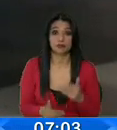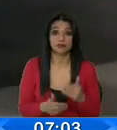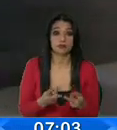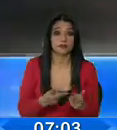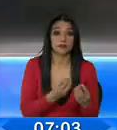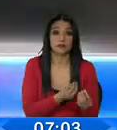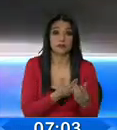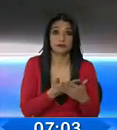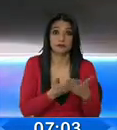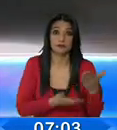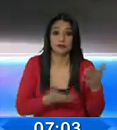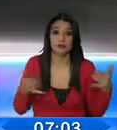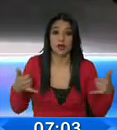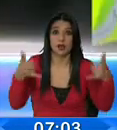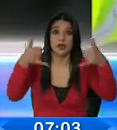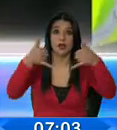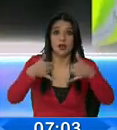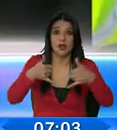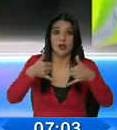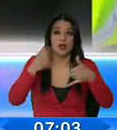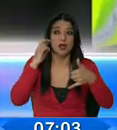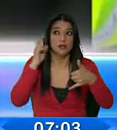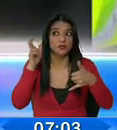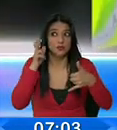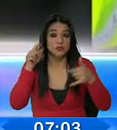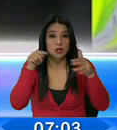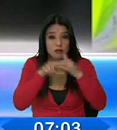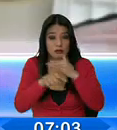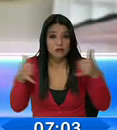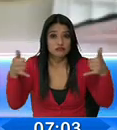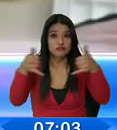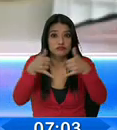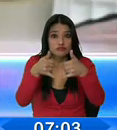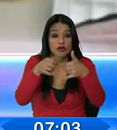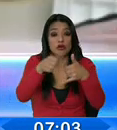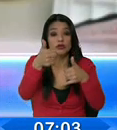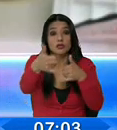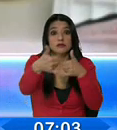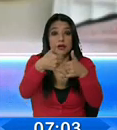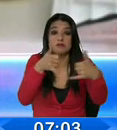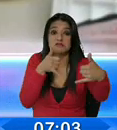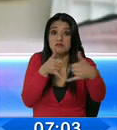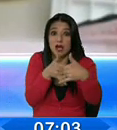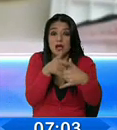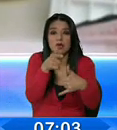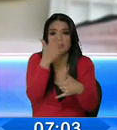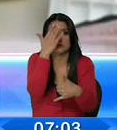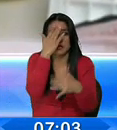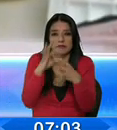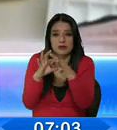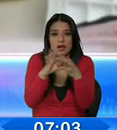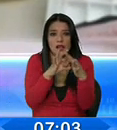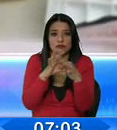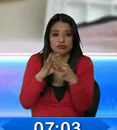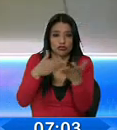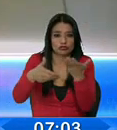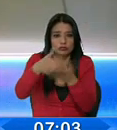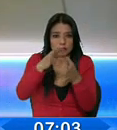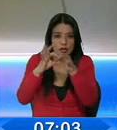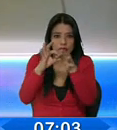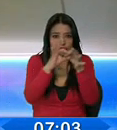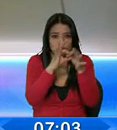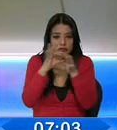de interceptación telefónica y triangulación de llamadas que permiten conocer la relación entre todos. Además,